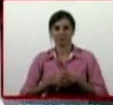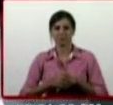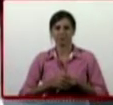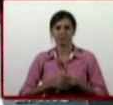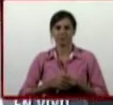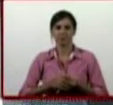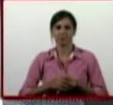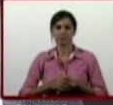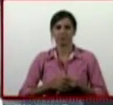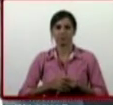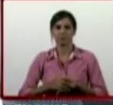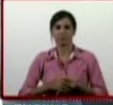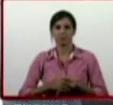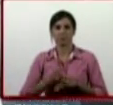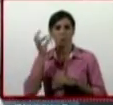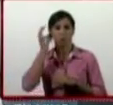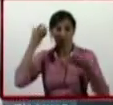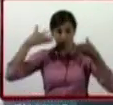Guara,